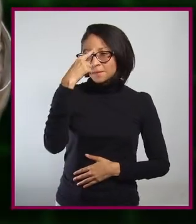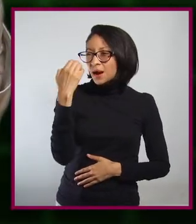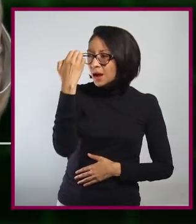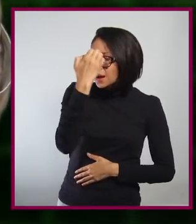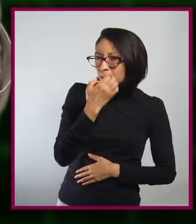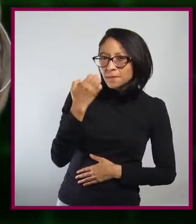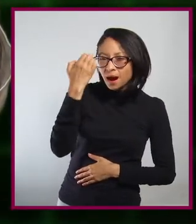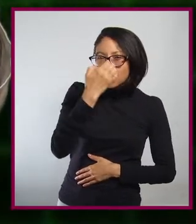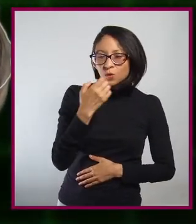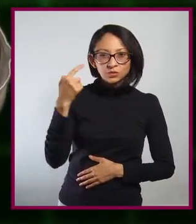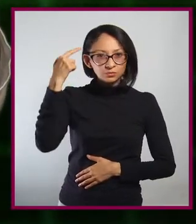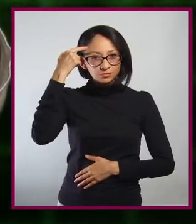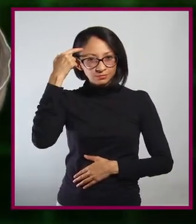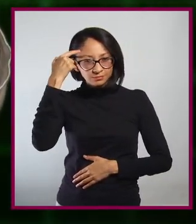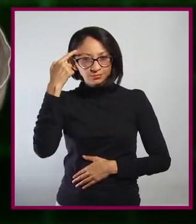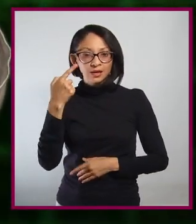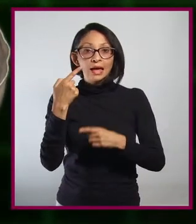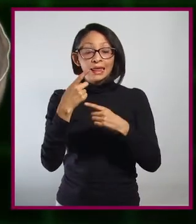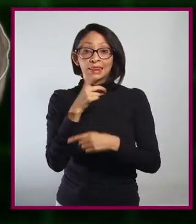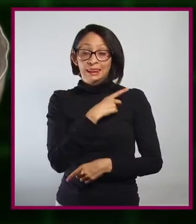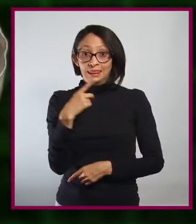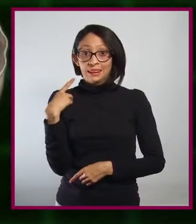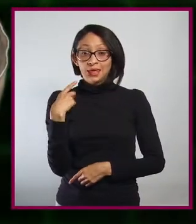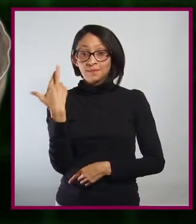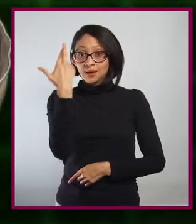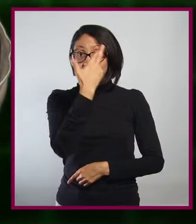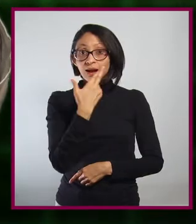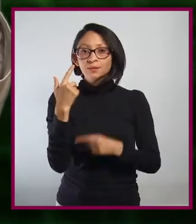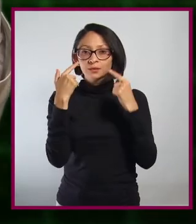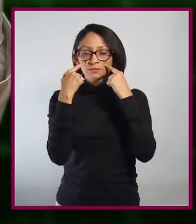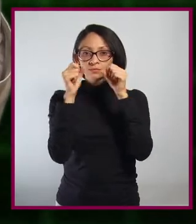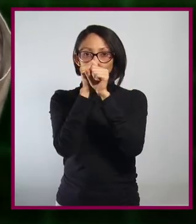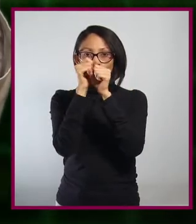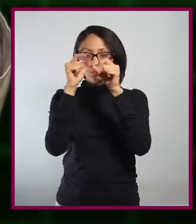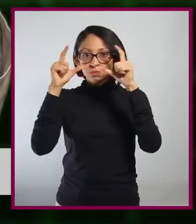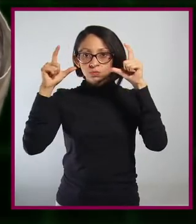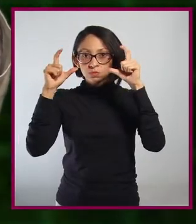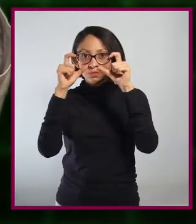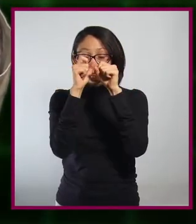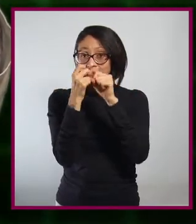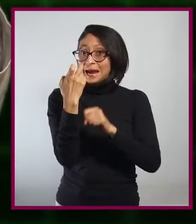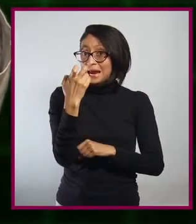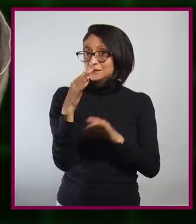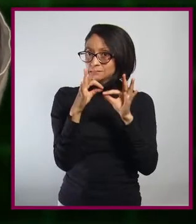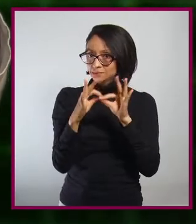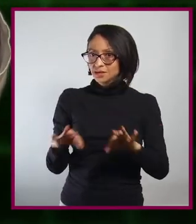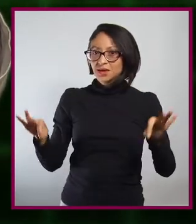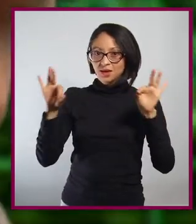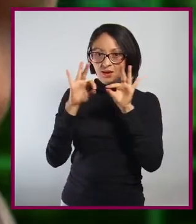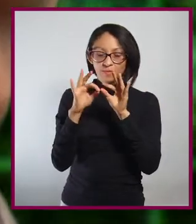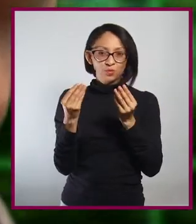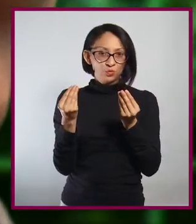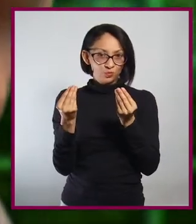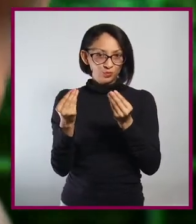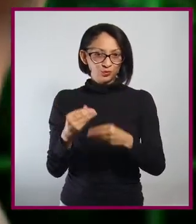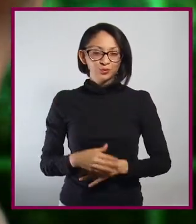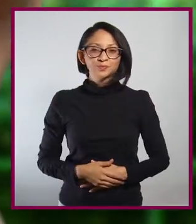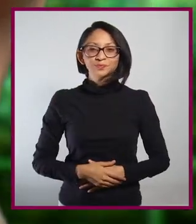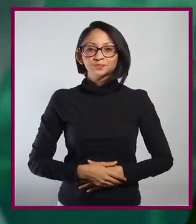Para las evaluaciones neurológicas, revisar las pupilas y sus reflejos es